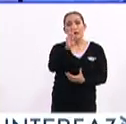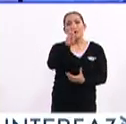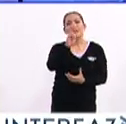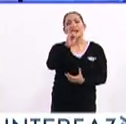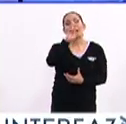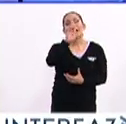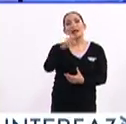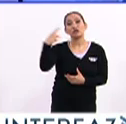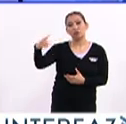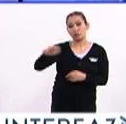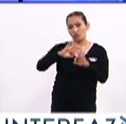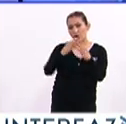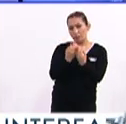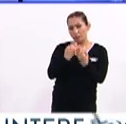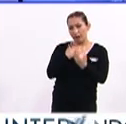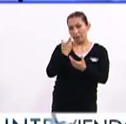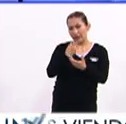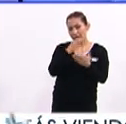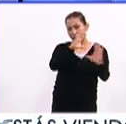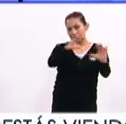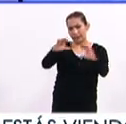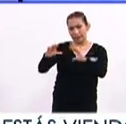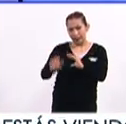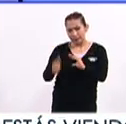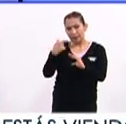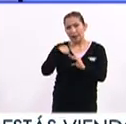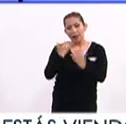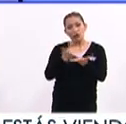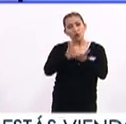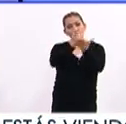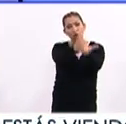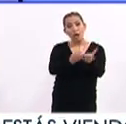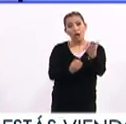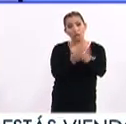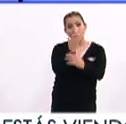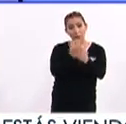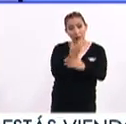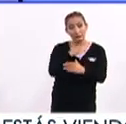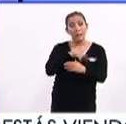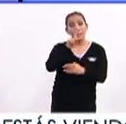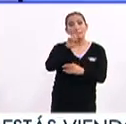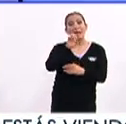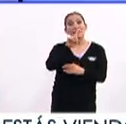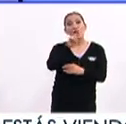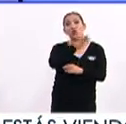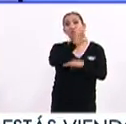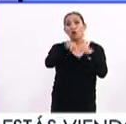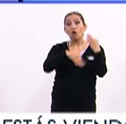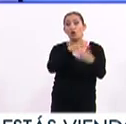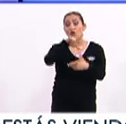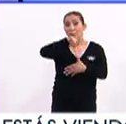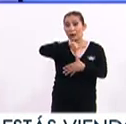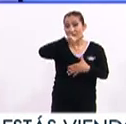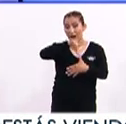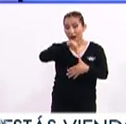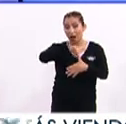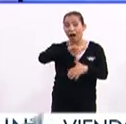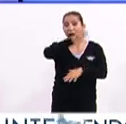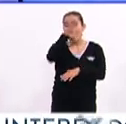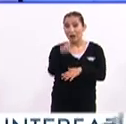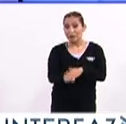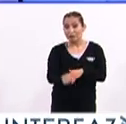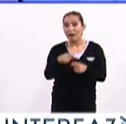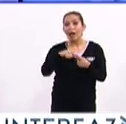impulsó su propio método de alfabetización que tuvo influencia en las renovaciones pedagógicas de toda América Latina, de